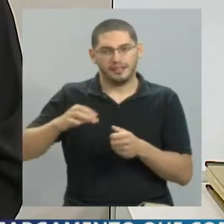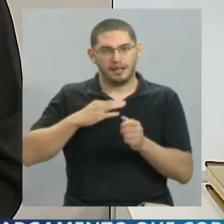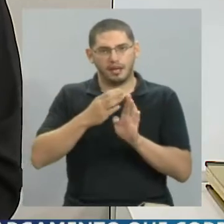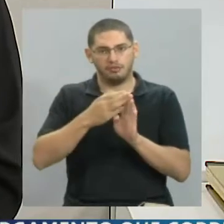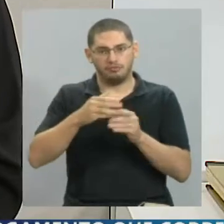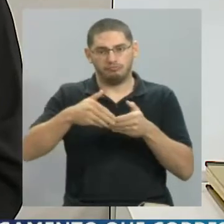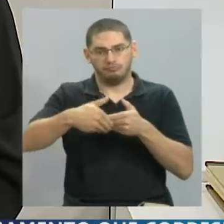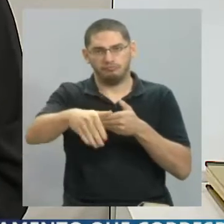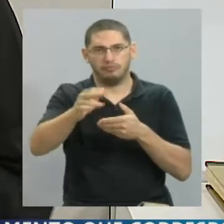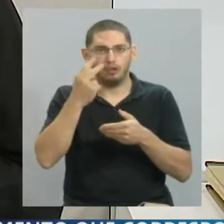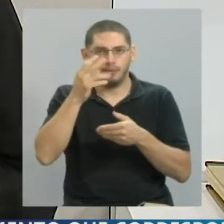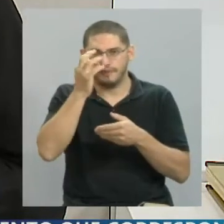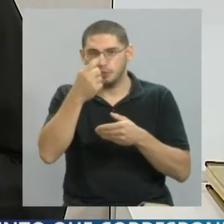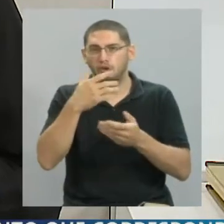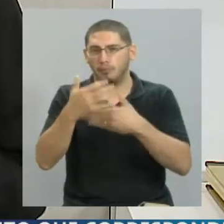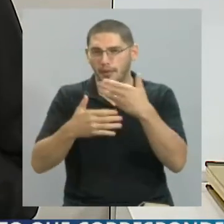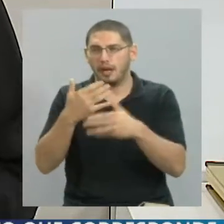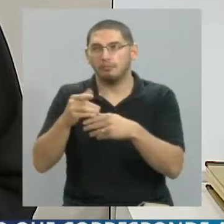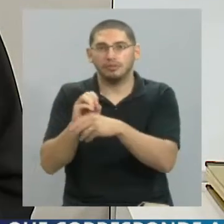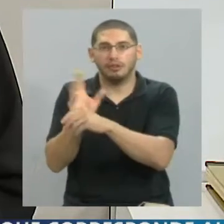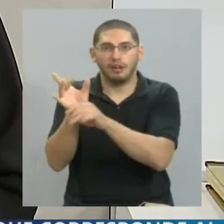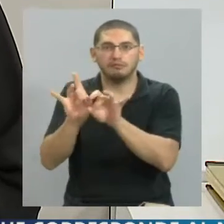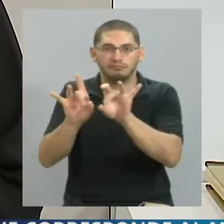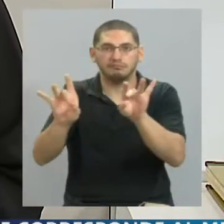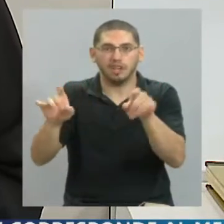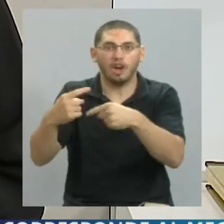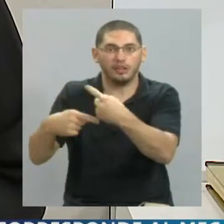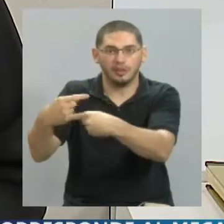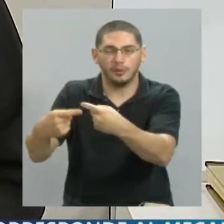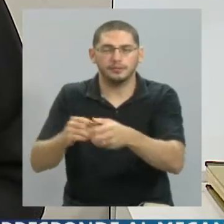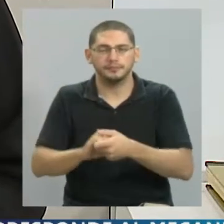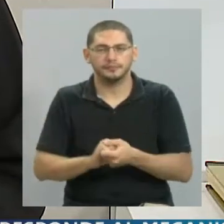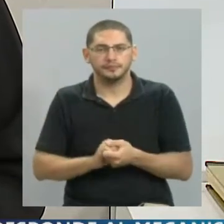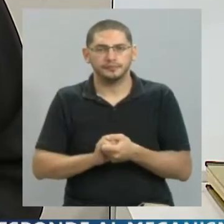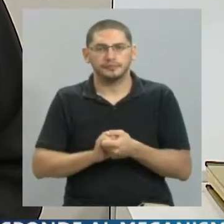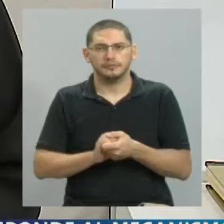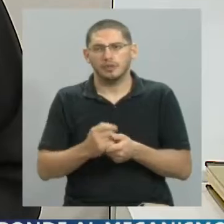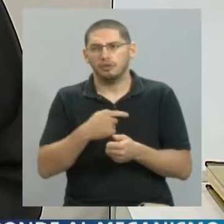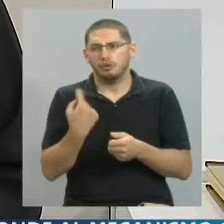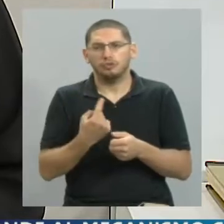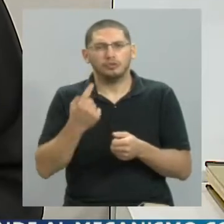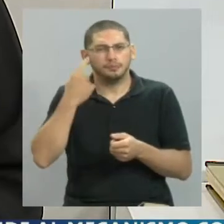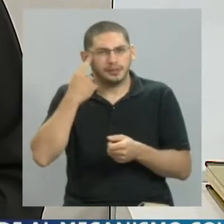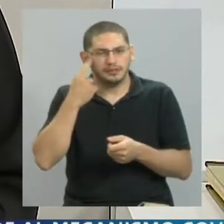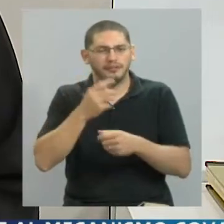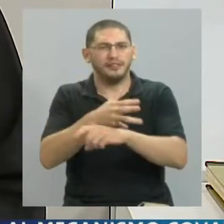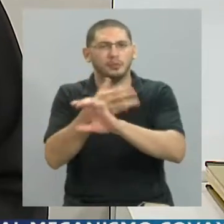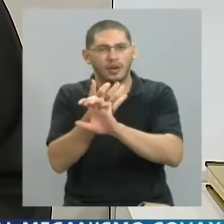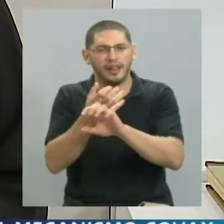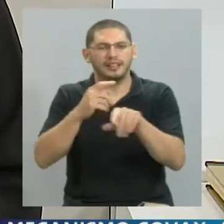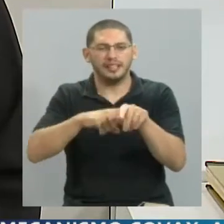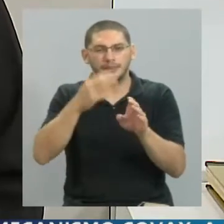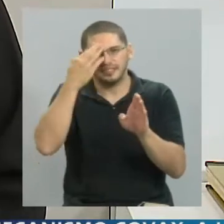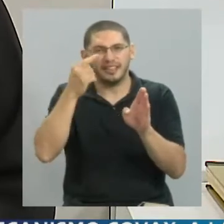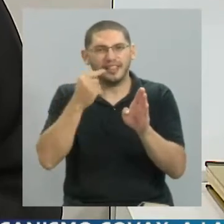que persiste, ¿cómo podemos enfrentar la situación en caso de tener que volver a la virtualidad más tiempo o